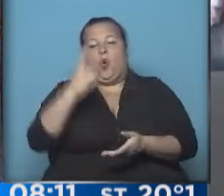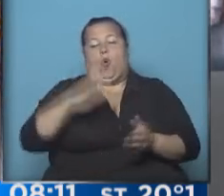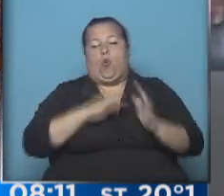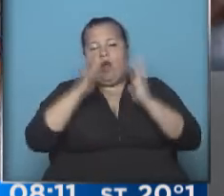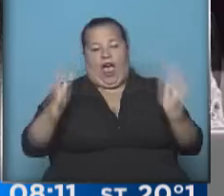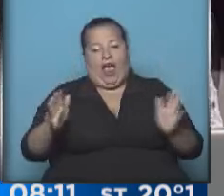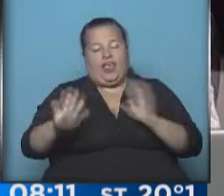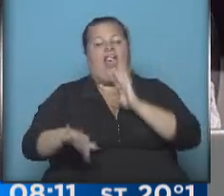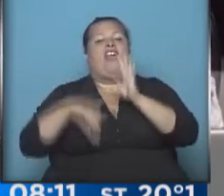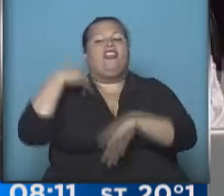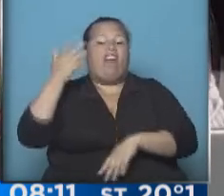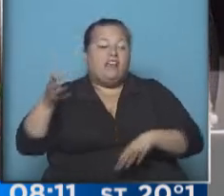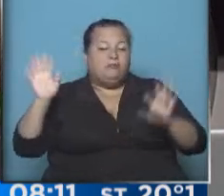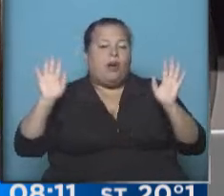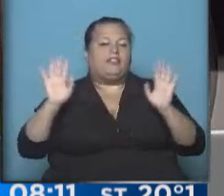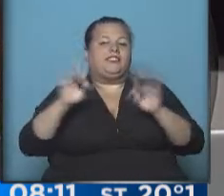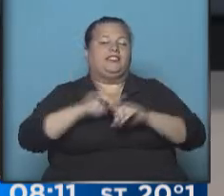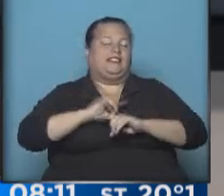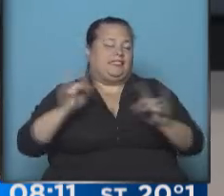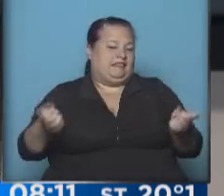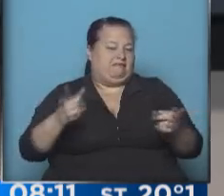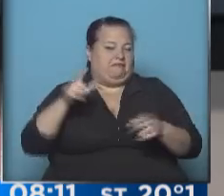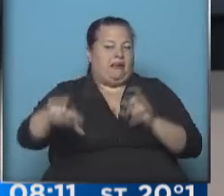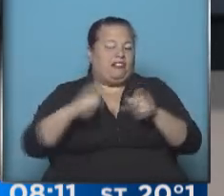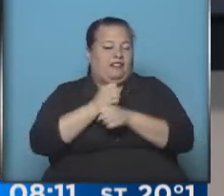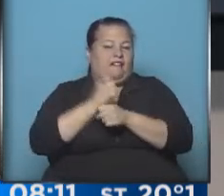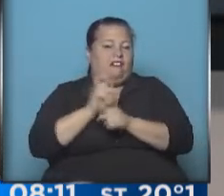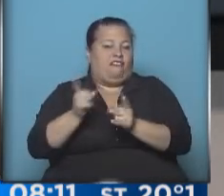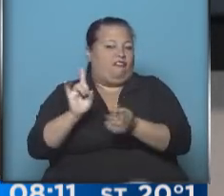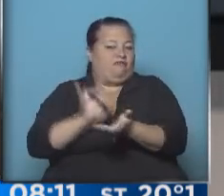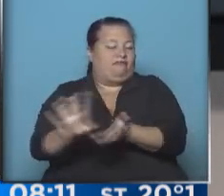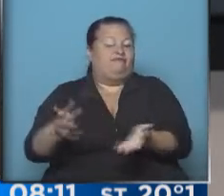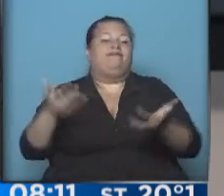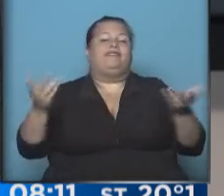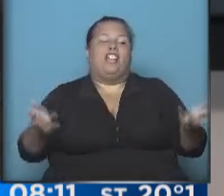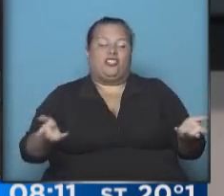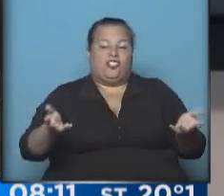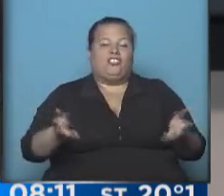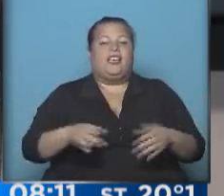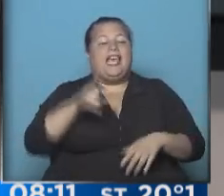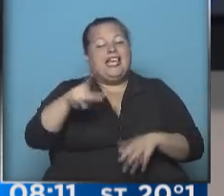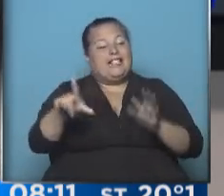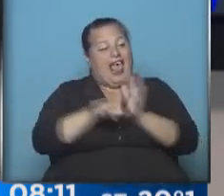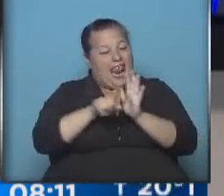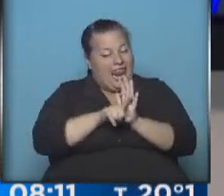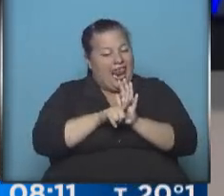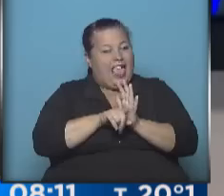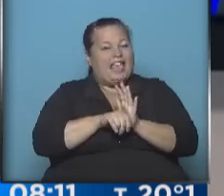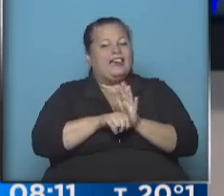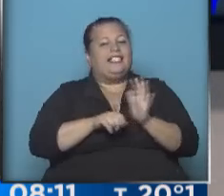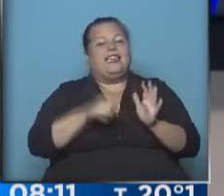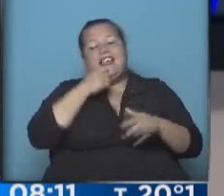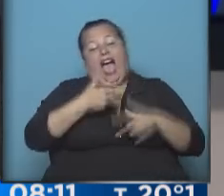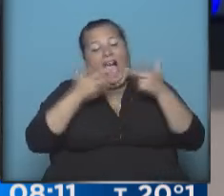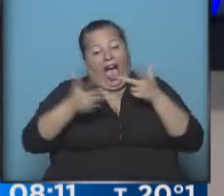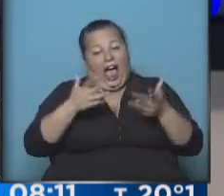año y después probablemente tampoco ese trabajador siga en su labor con lo cual son medidas que dichas